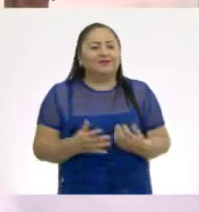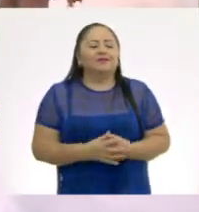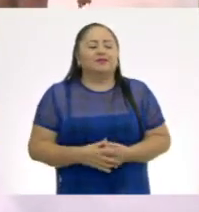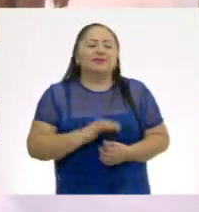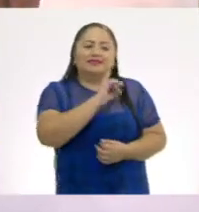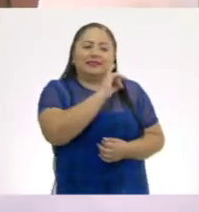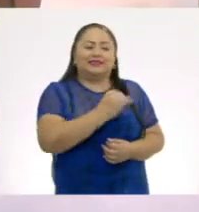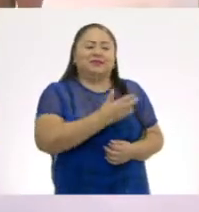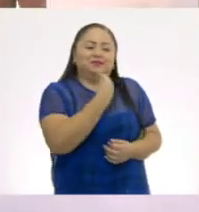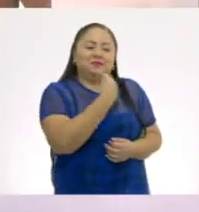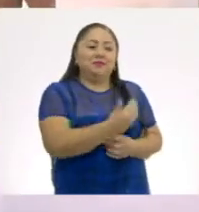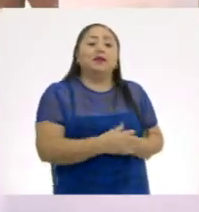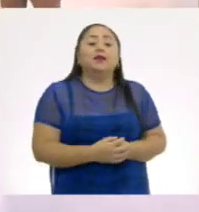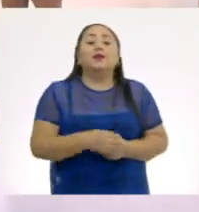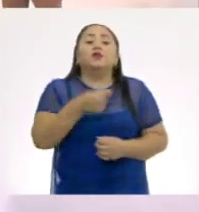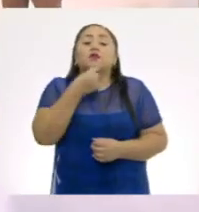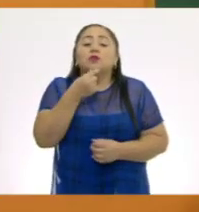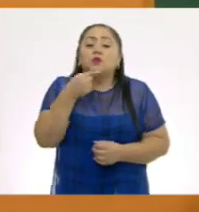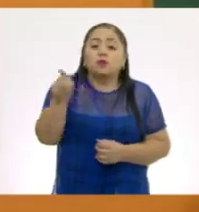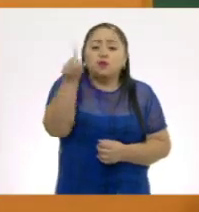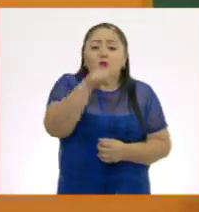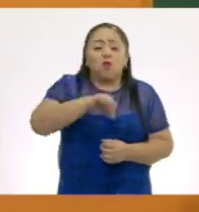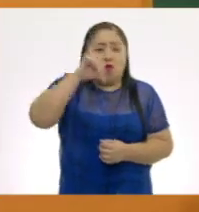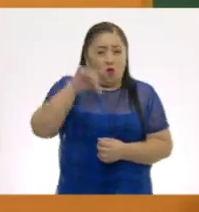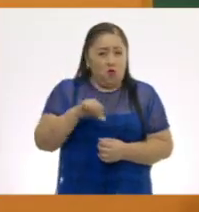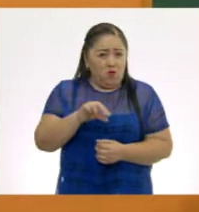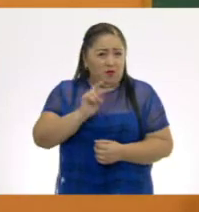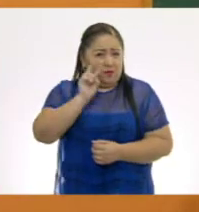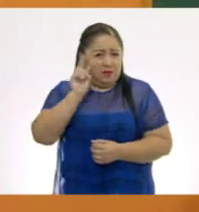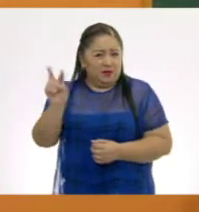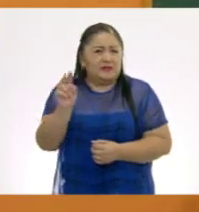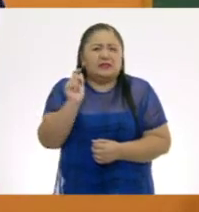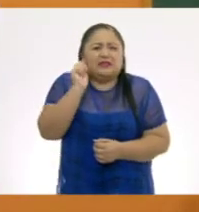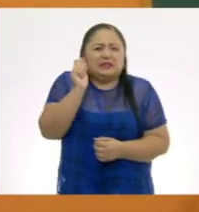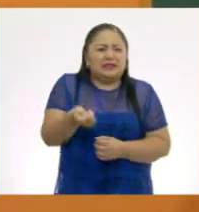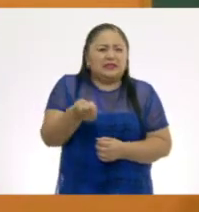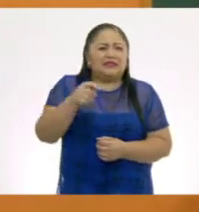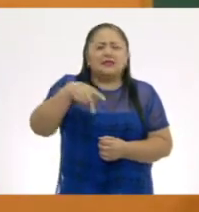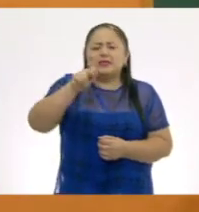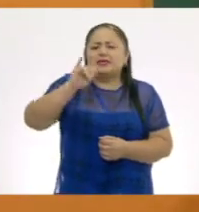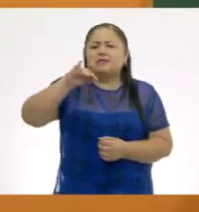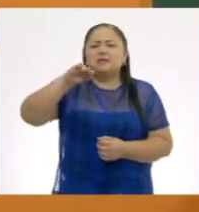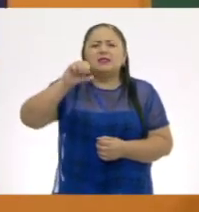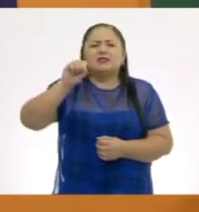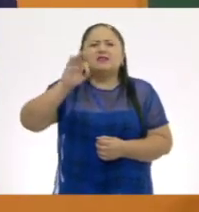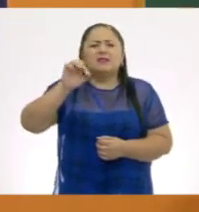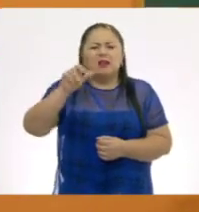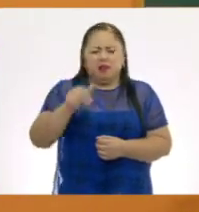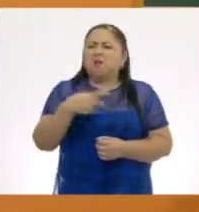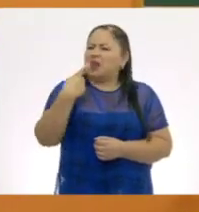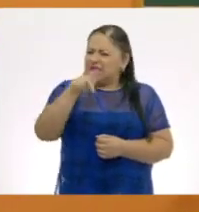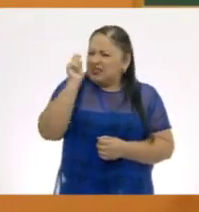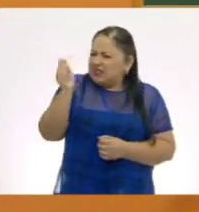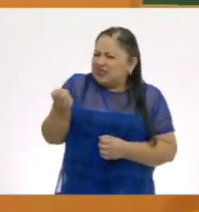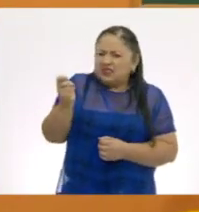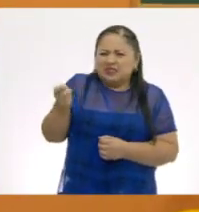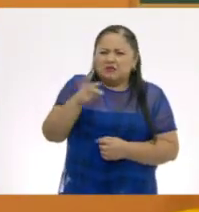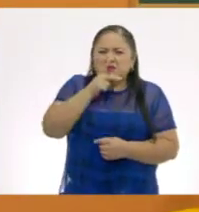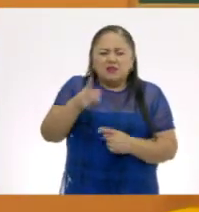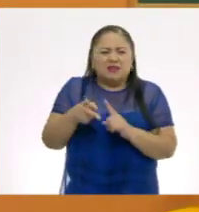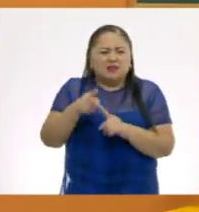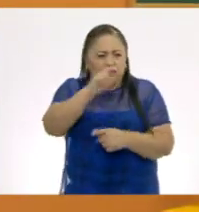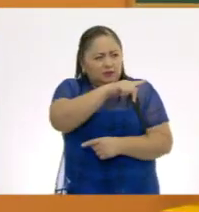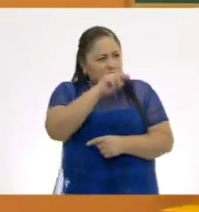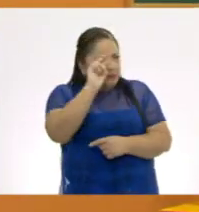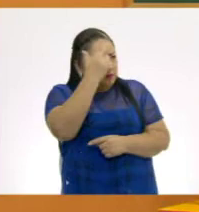Muy bien. Muy bien, niños. Hoy vamos a ver lo que es la kinesfera. ¿Sí recuerdas qué era, Britza, lo que dijimos la